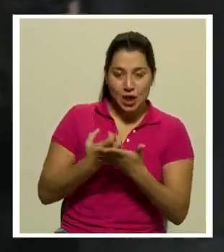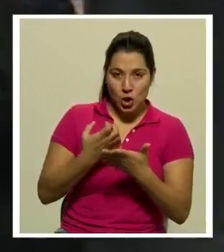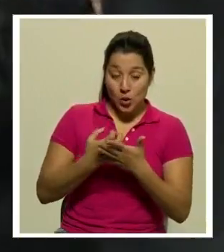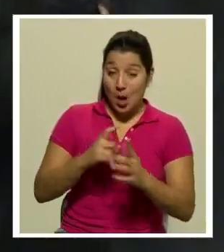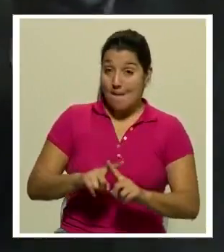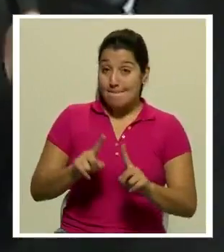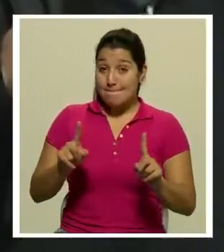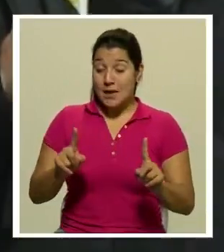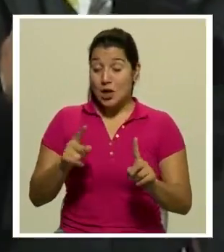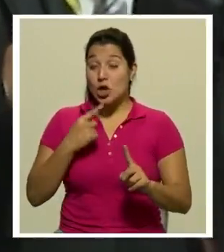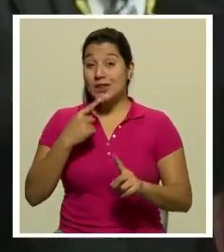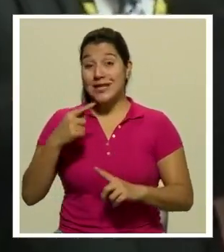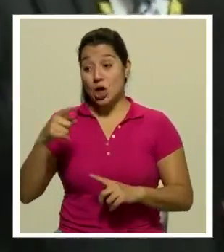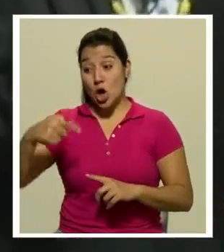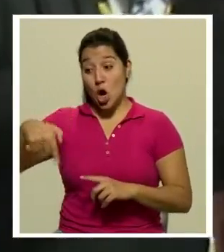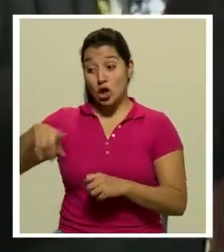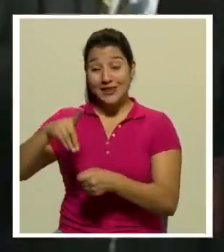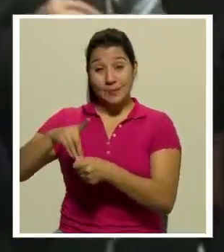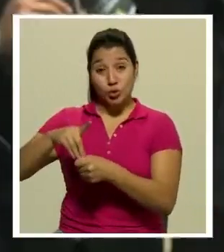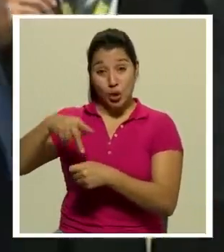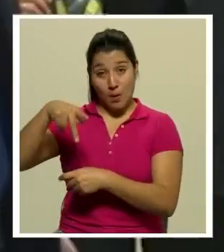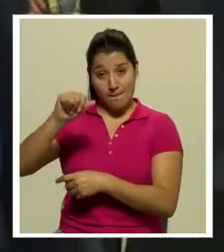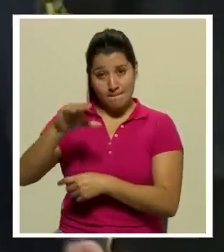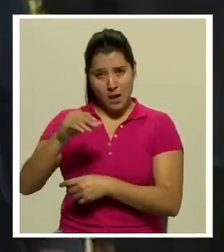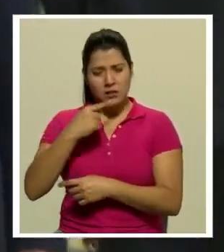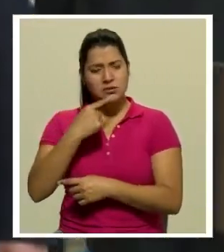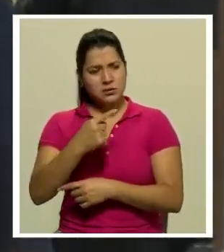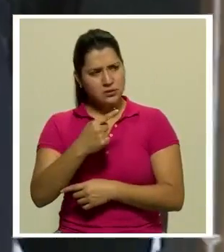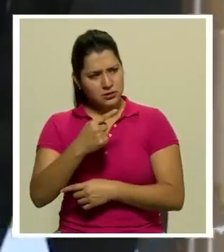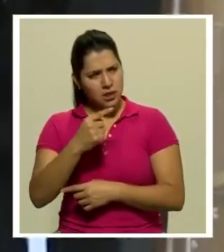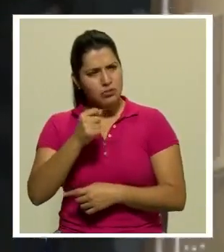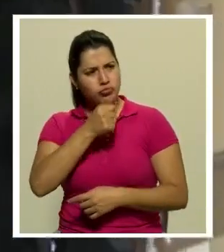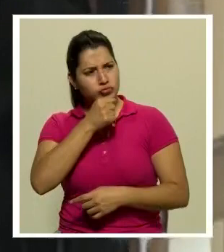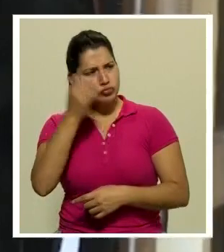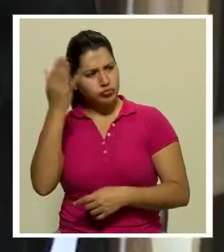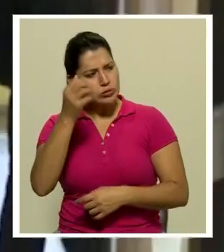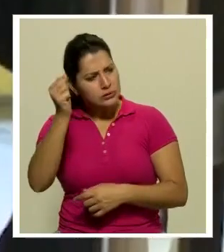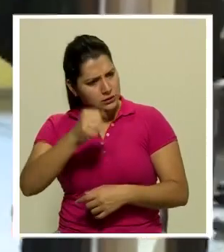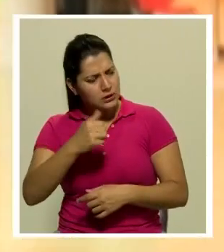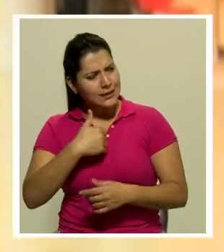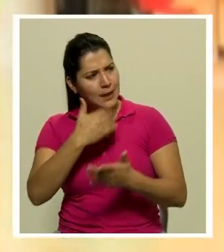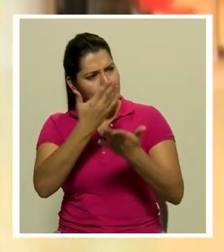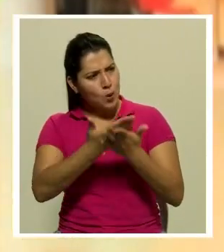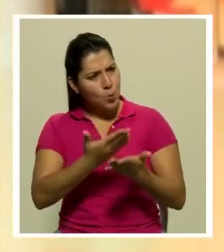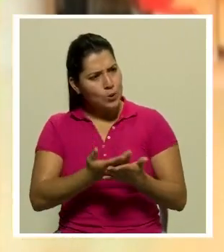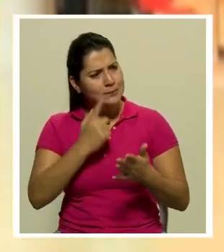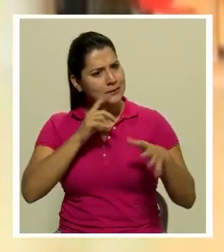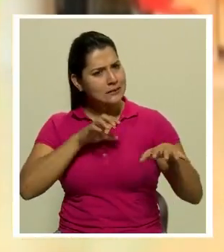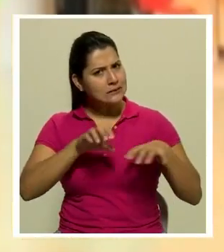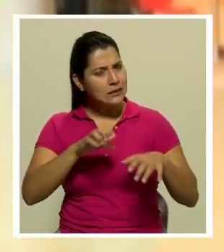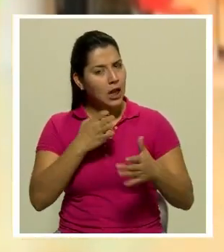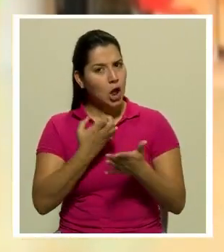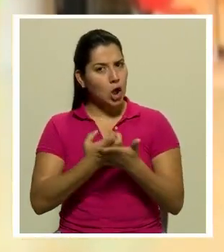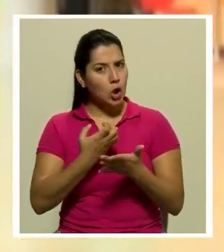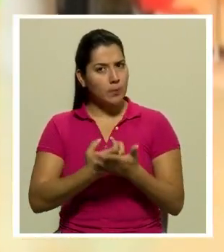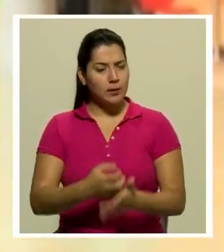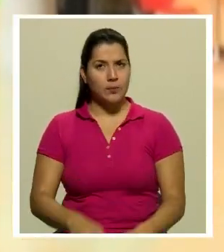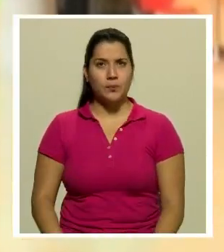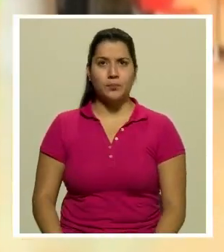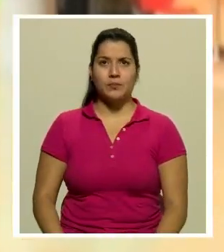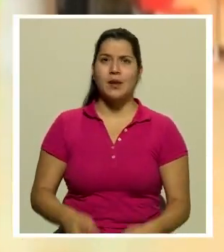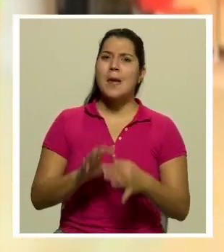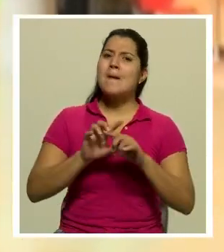que el discurso sí tiene propuestas para poner en funcionamiento la economía de Costa Rica. Pero en materia de